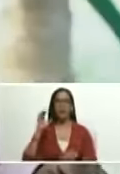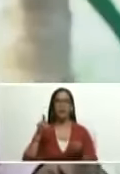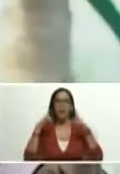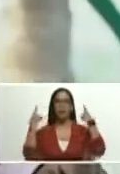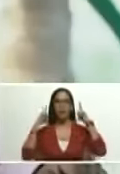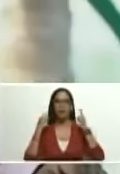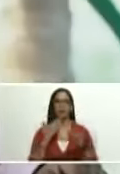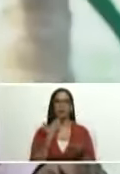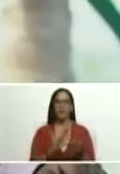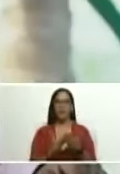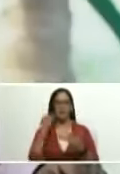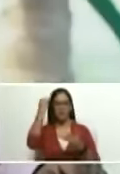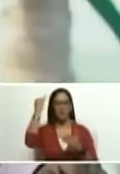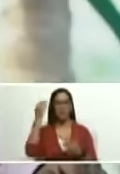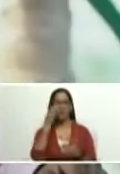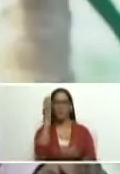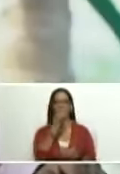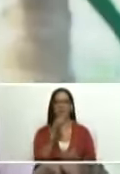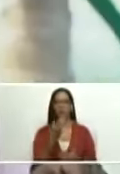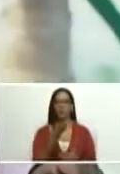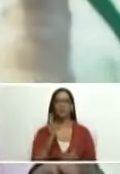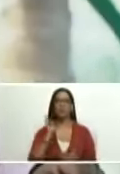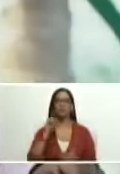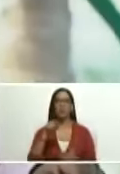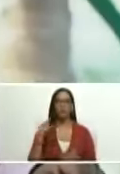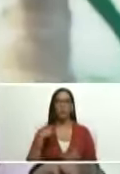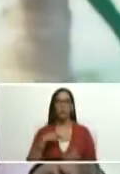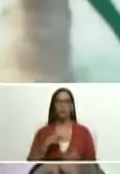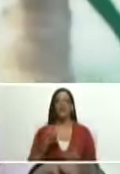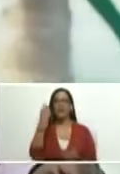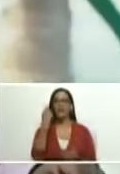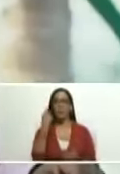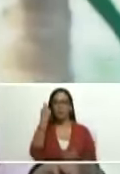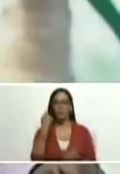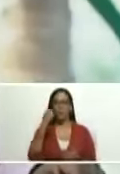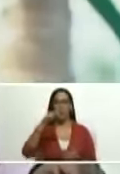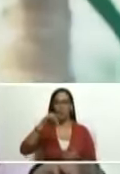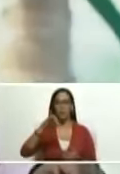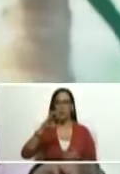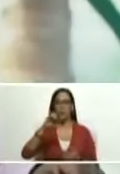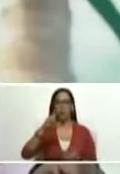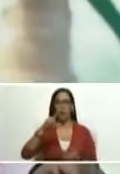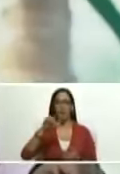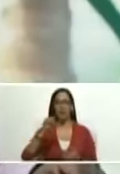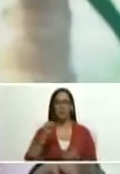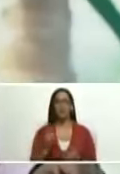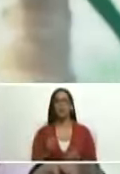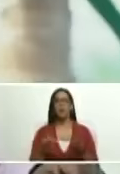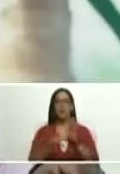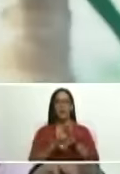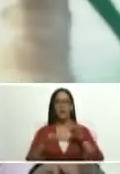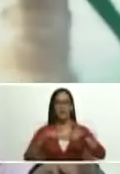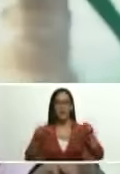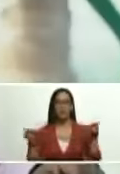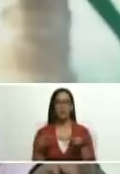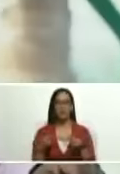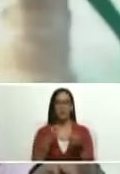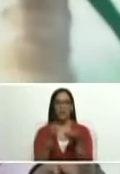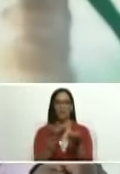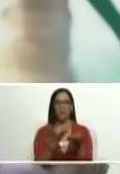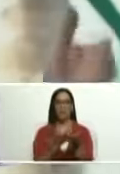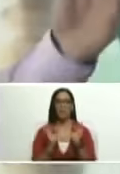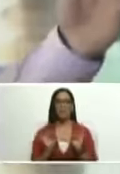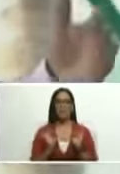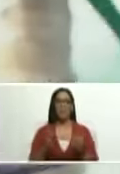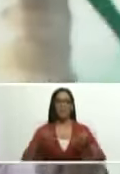gracias a esa iniciativa maravillosa que usted tuvo y que el diputado Nicolás Ernesto nos ayudó a concretar, como es la ley de las zonas económicas especiales, y que La